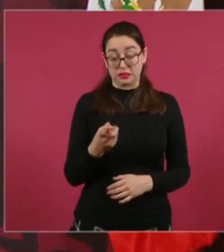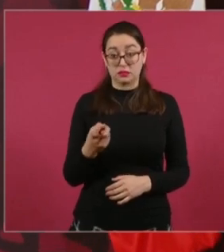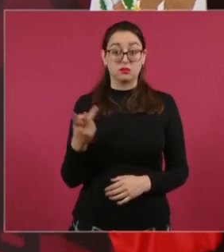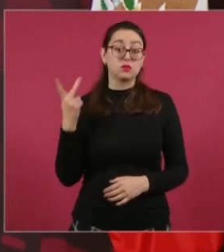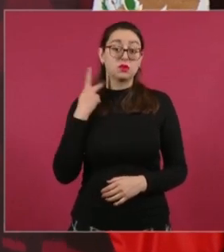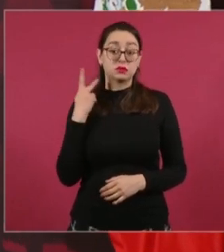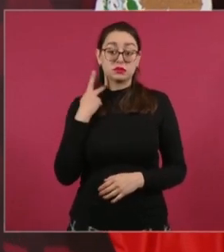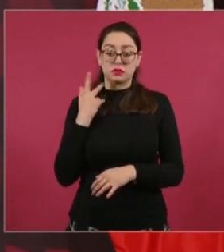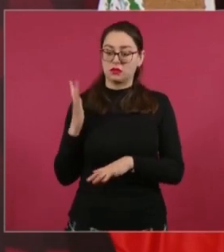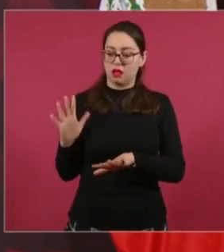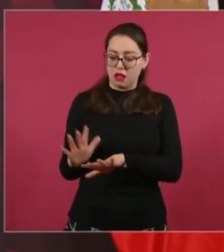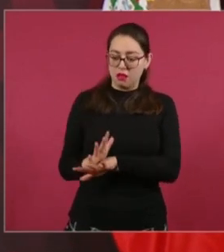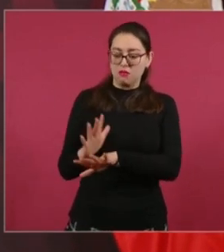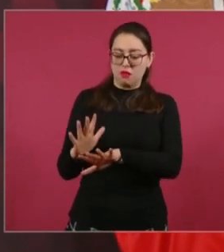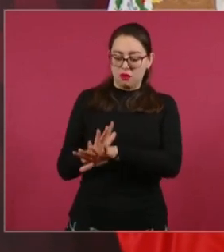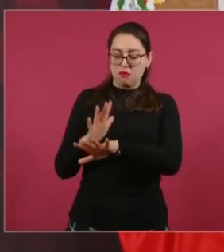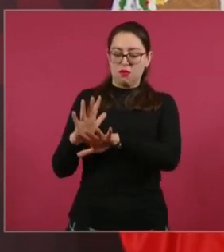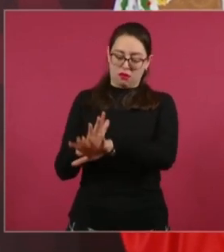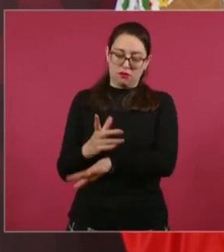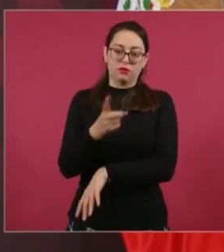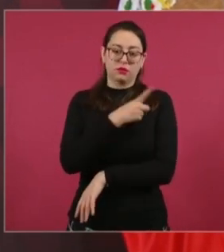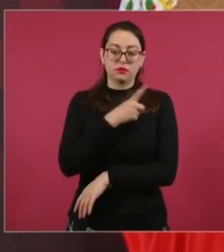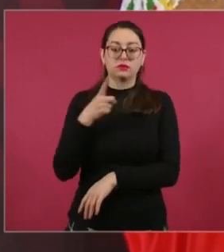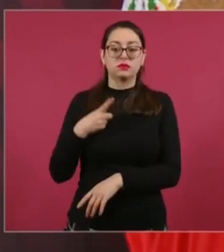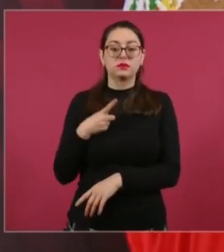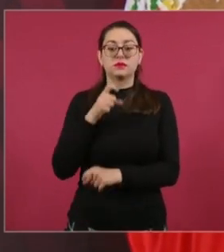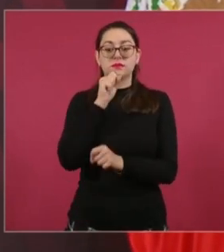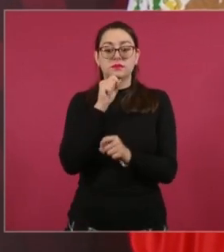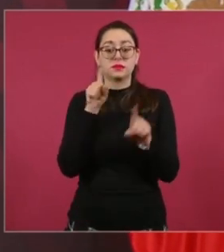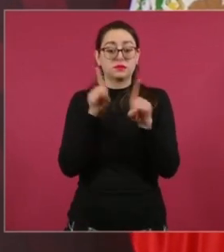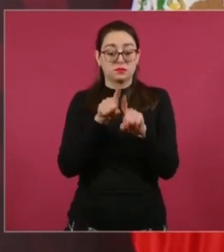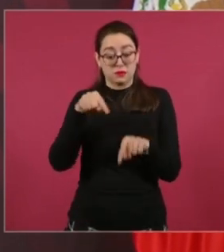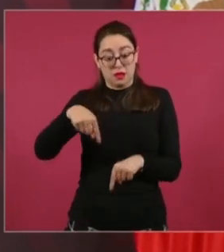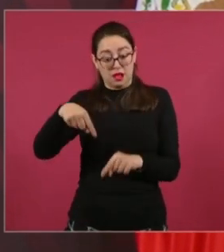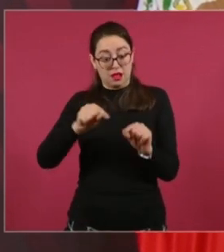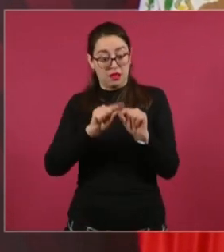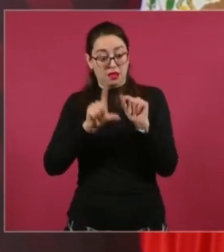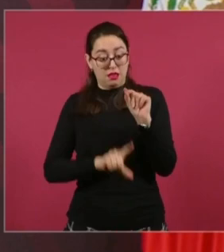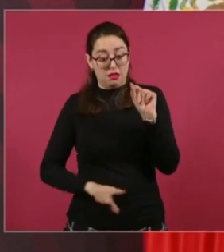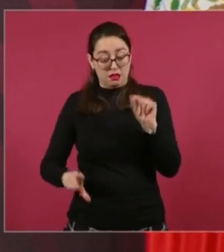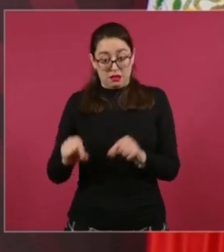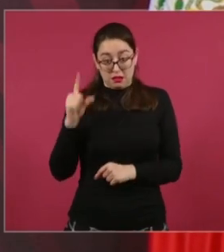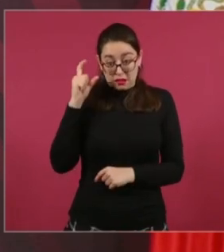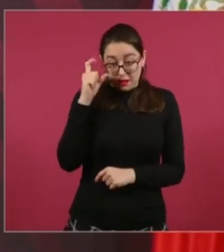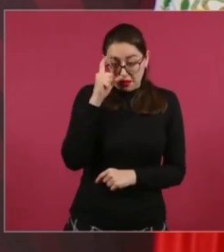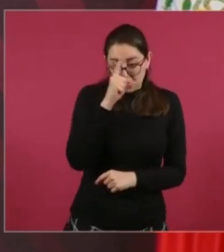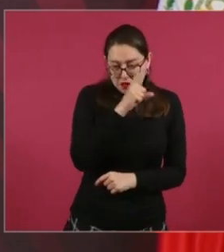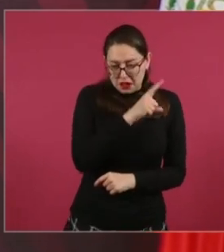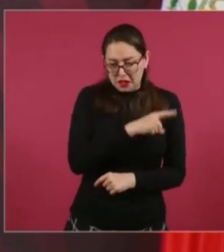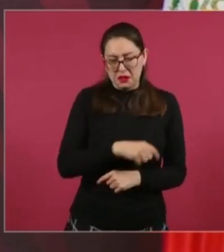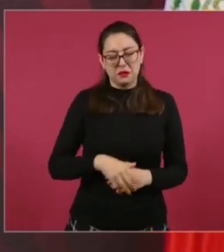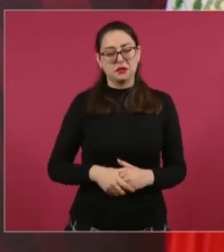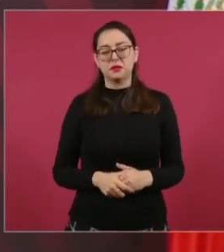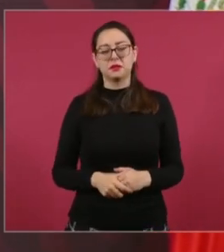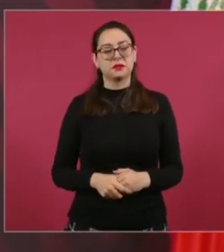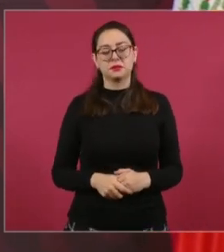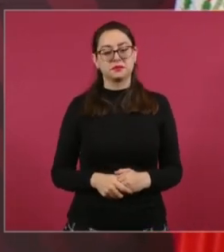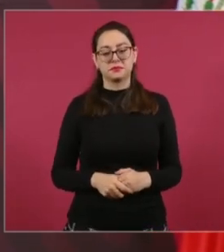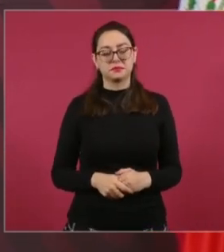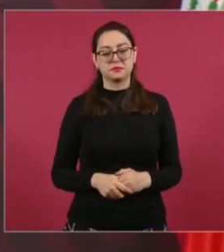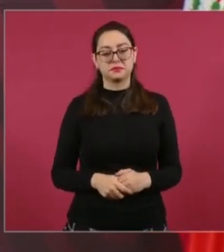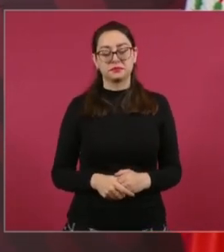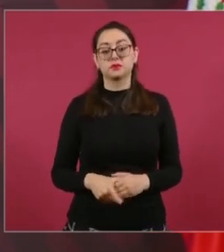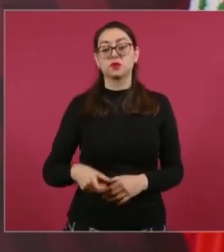ir dando. Además, no cuesta mucho en México, porque los mexicanos tenemos una gran